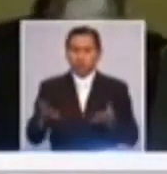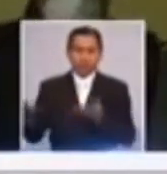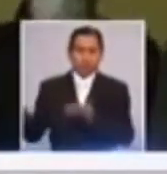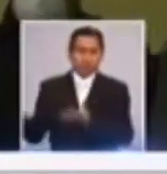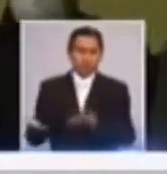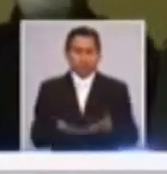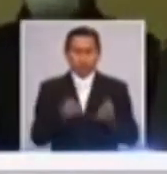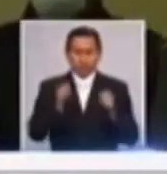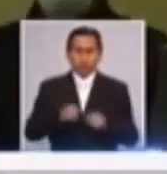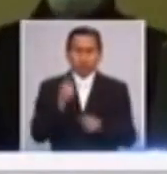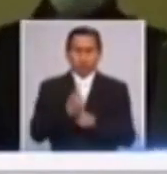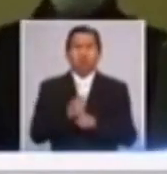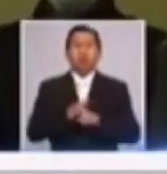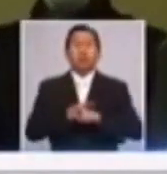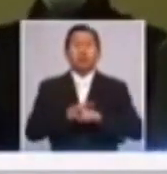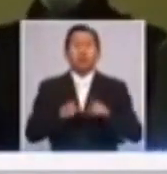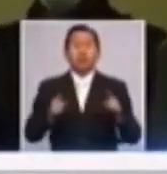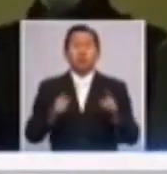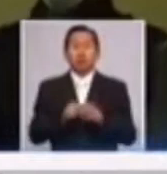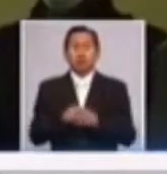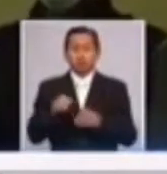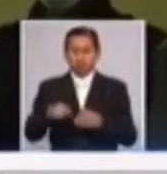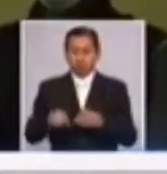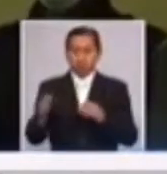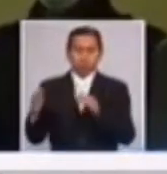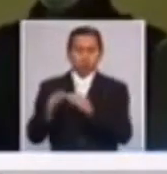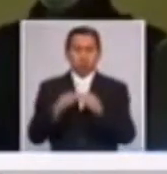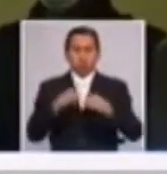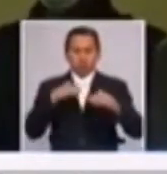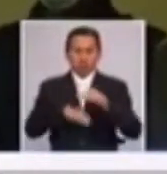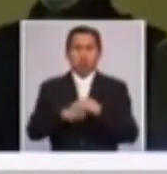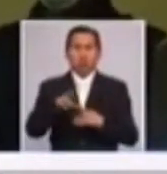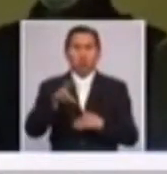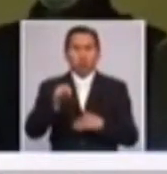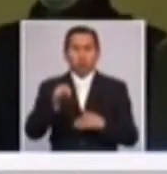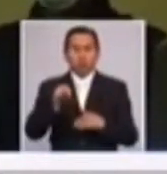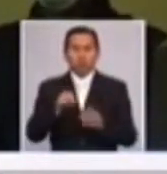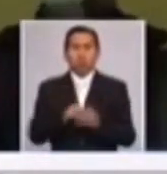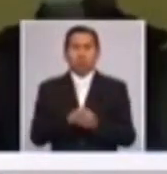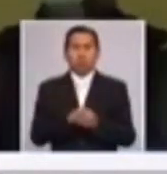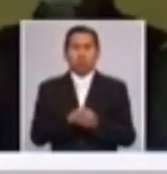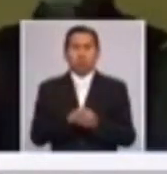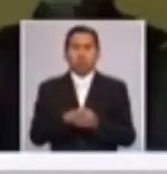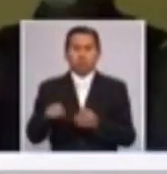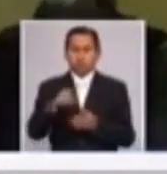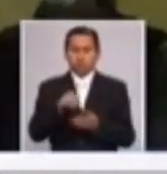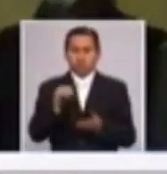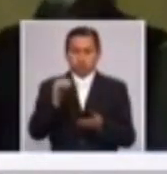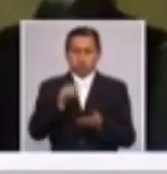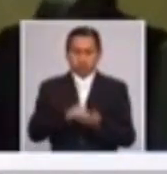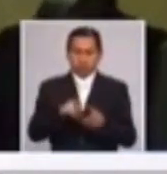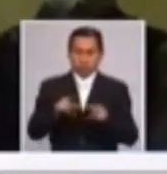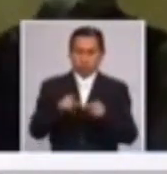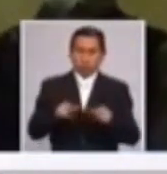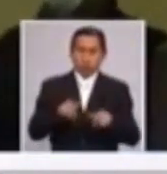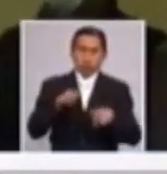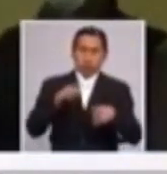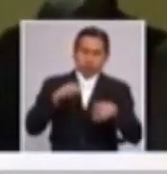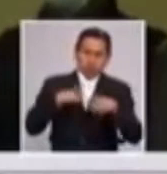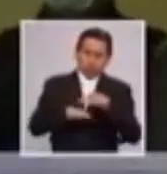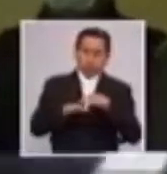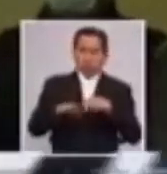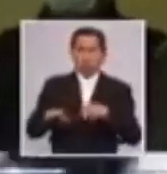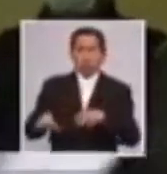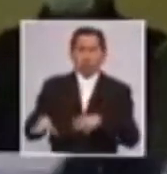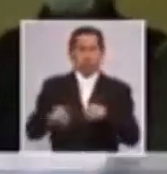pero no entrarán al pueblo estables eran por lo tanto puntos de ingreso y de salida